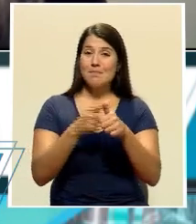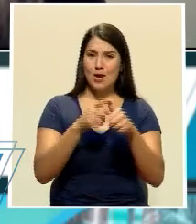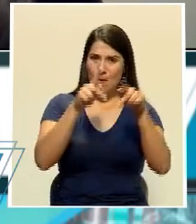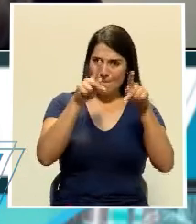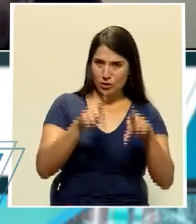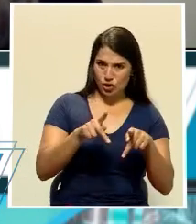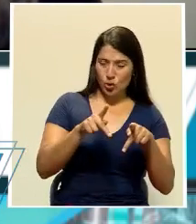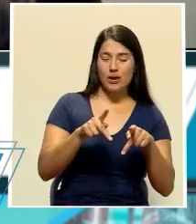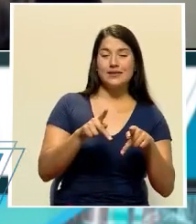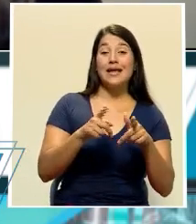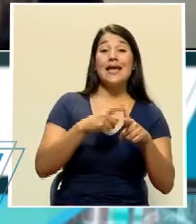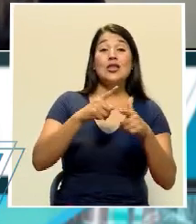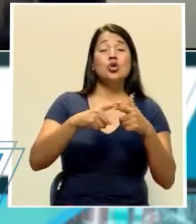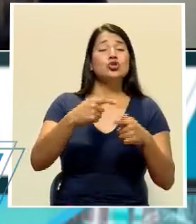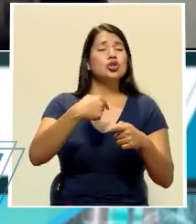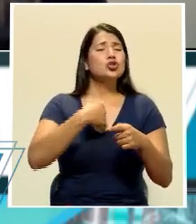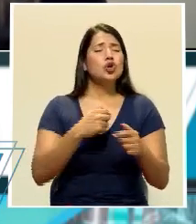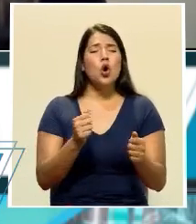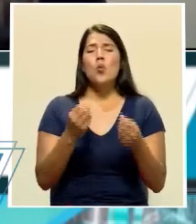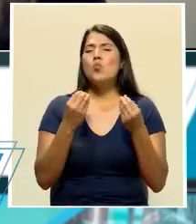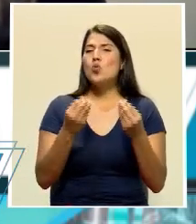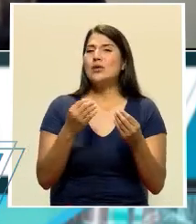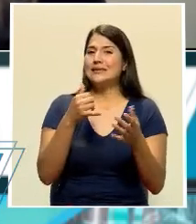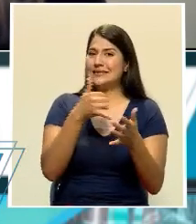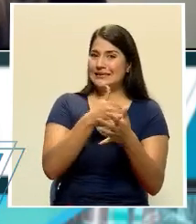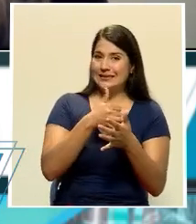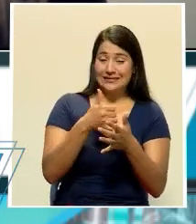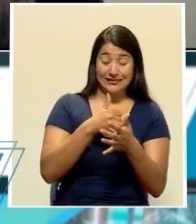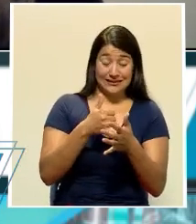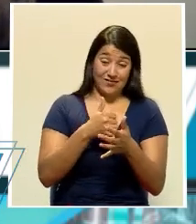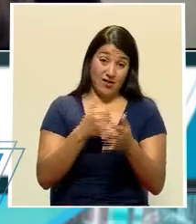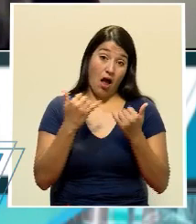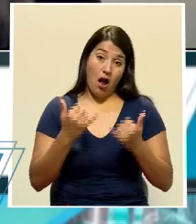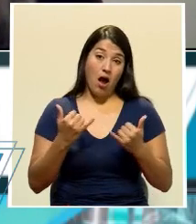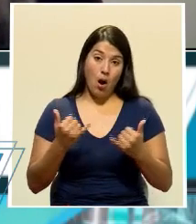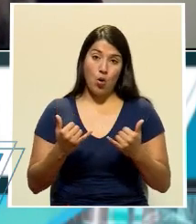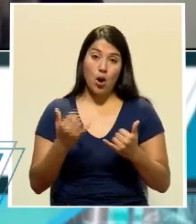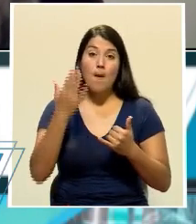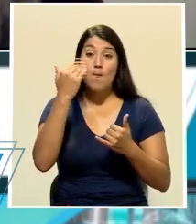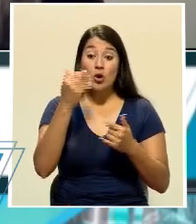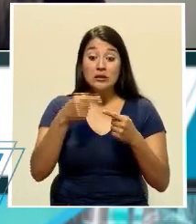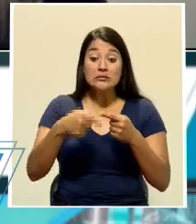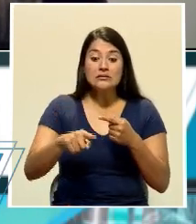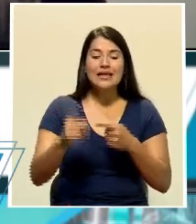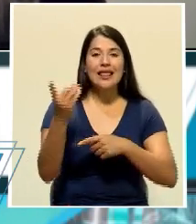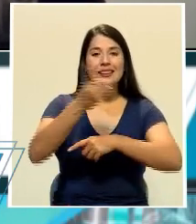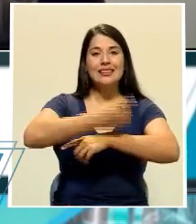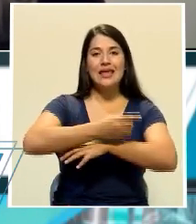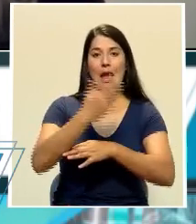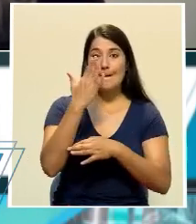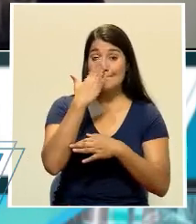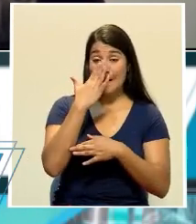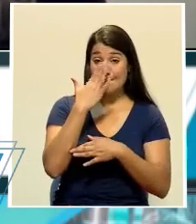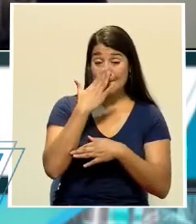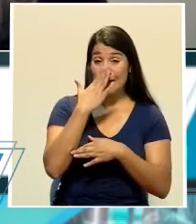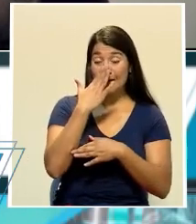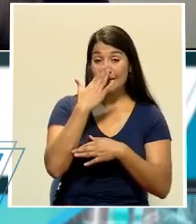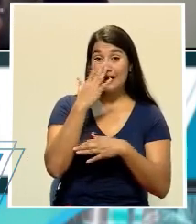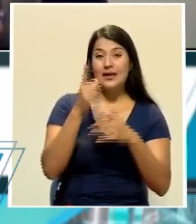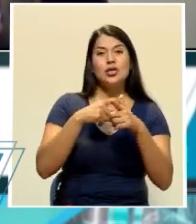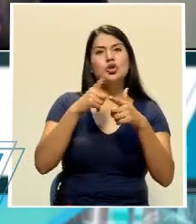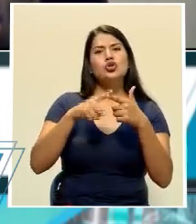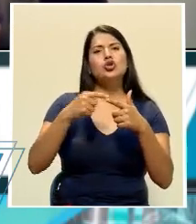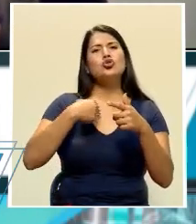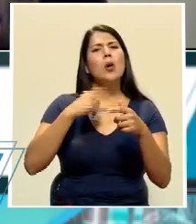yo, con la sensibilidad a flor de piel que tenemos ahorita, porque es el Día de la Madre, el próximo sábado,